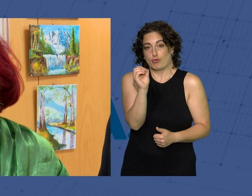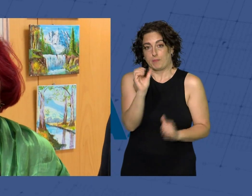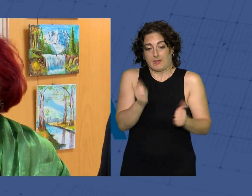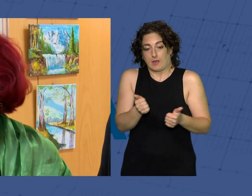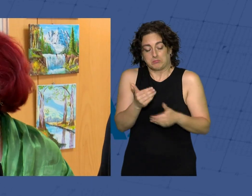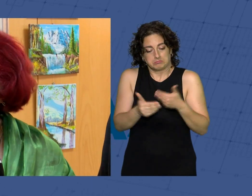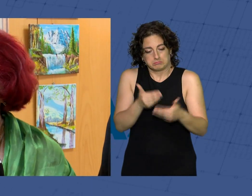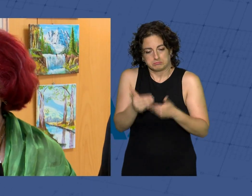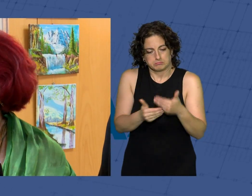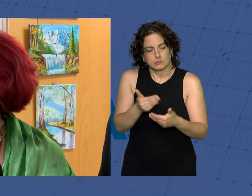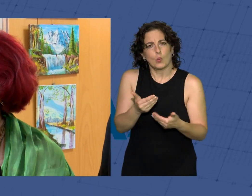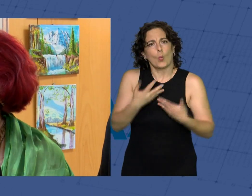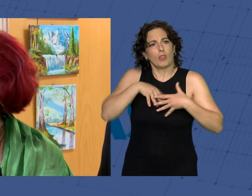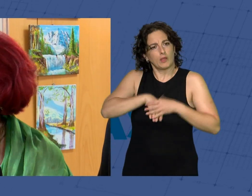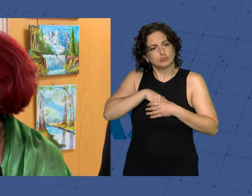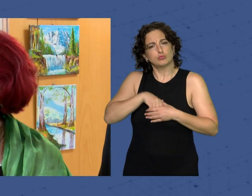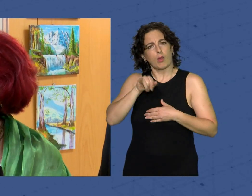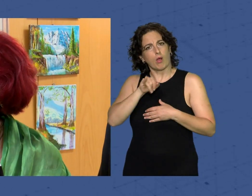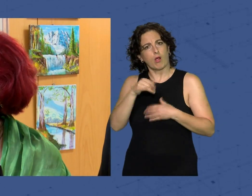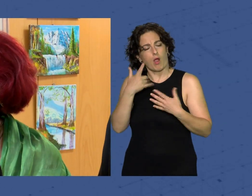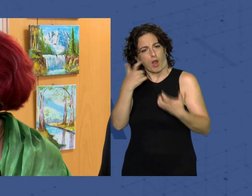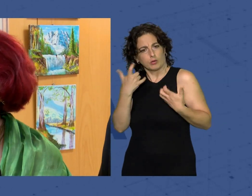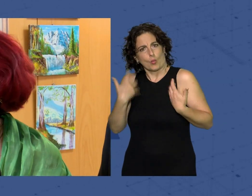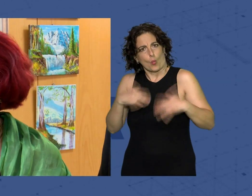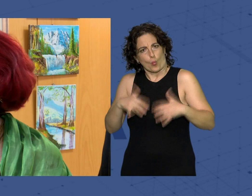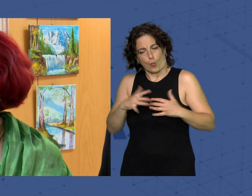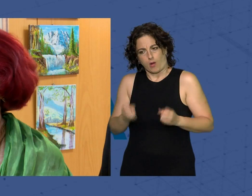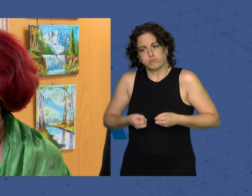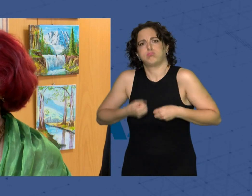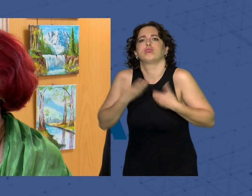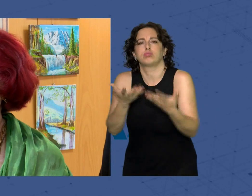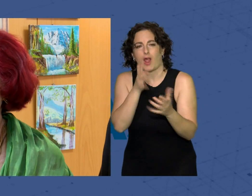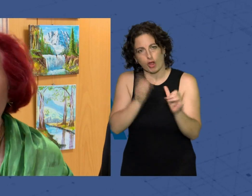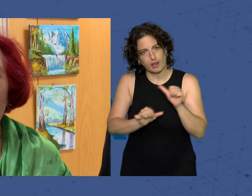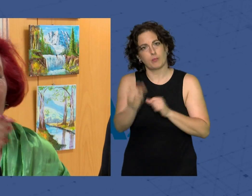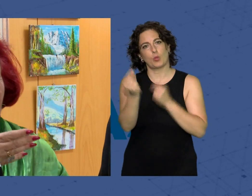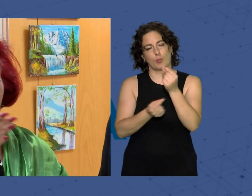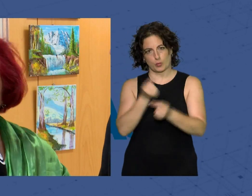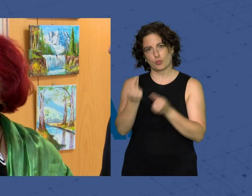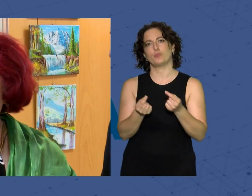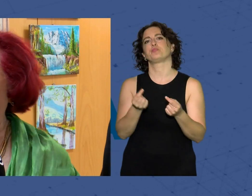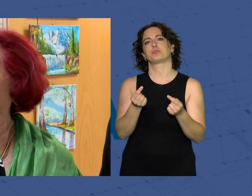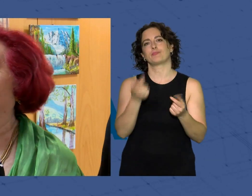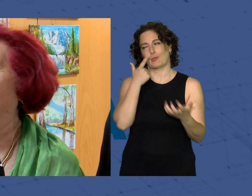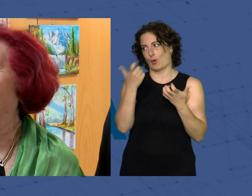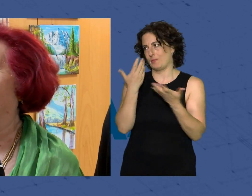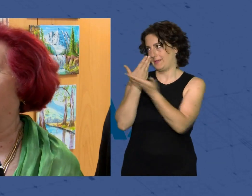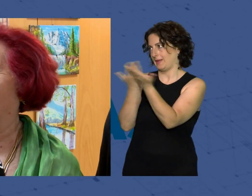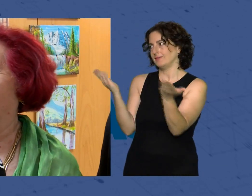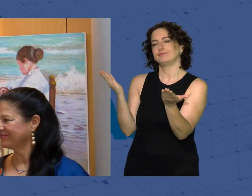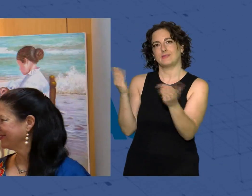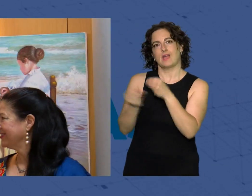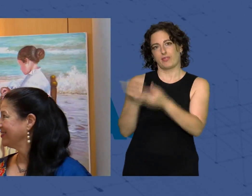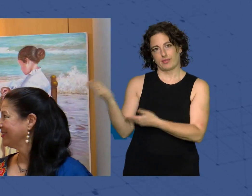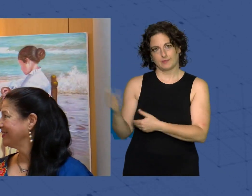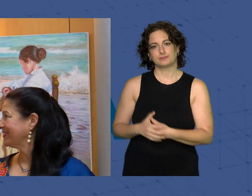un caudal dentro de arte que ahora lo están soltando poco a poco y aquí a la vista está lo que llegan a hacer